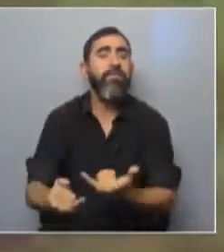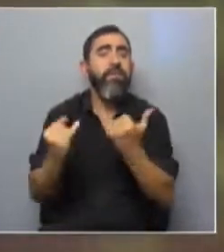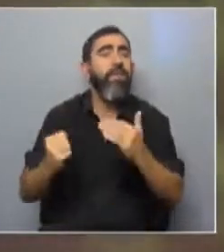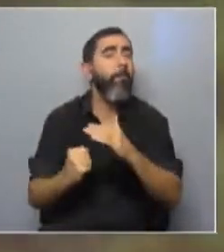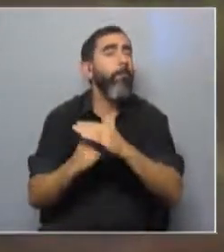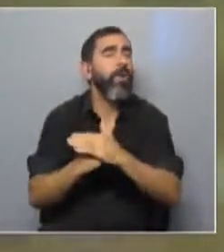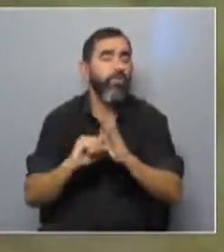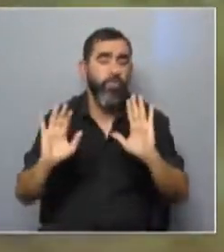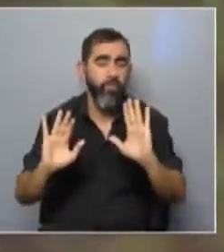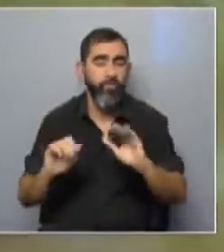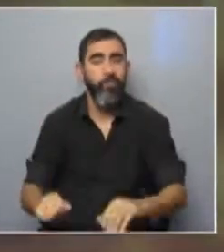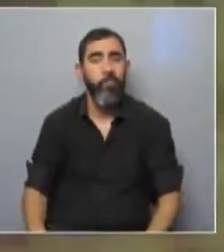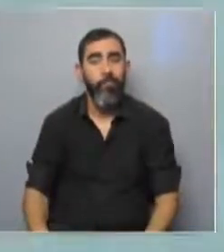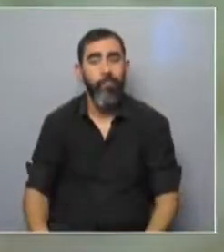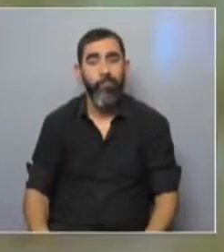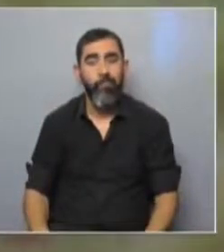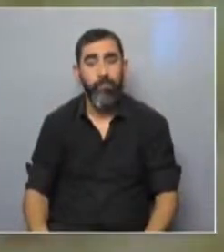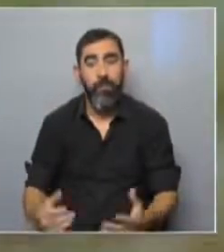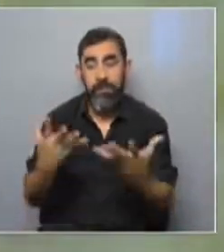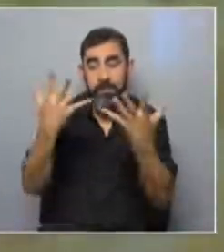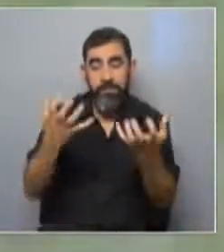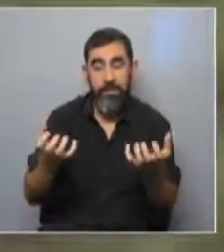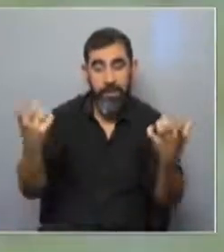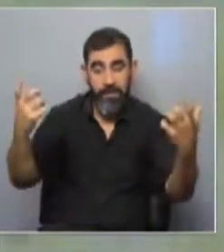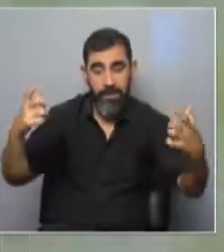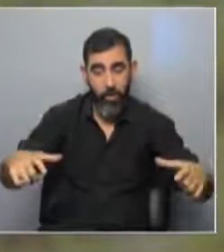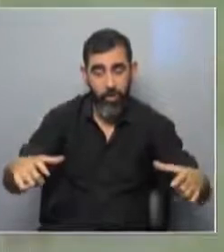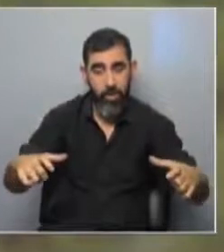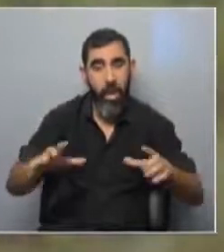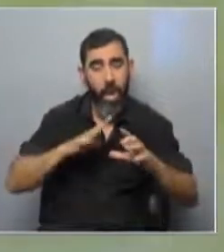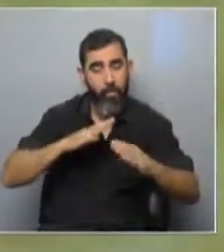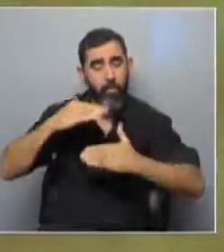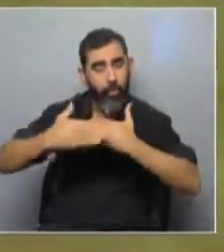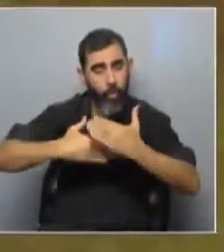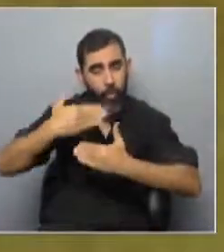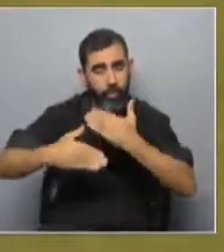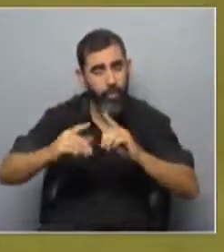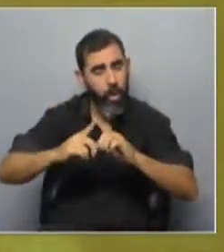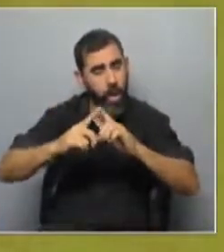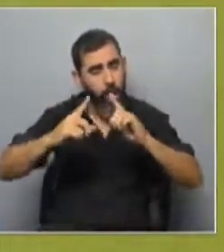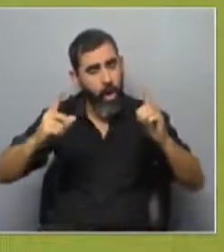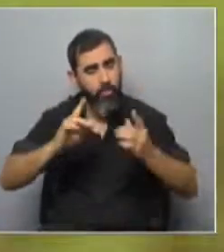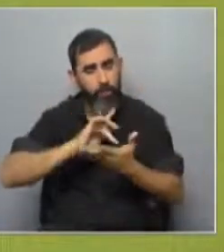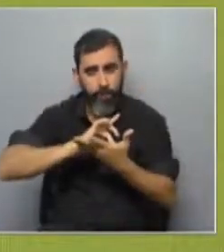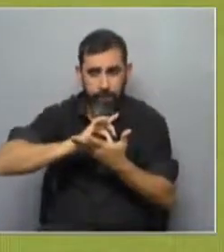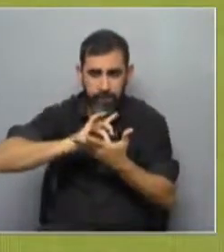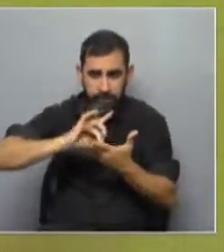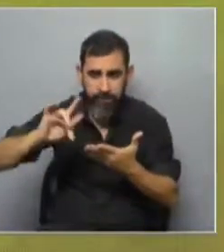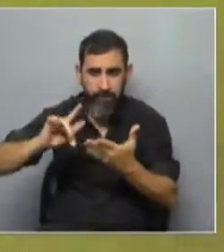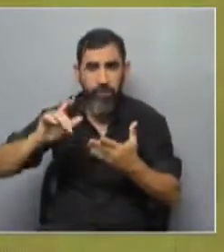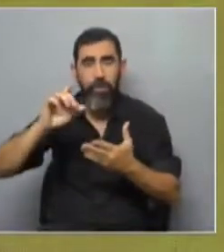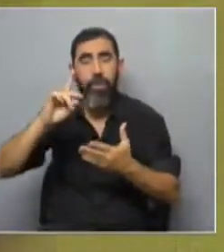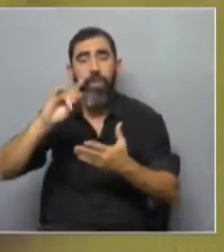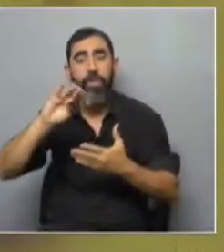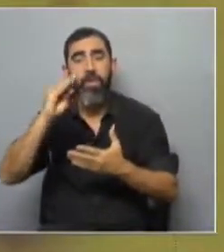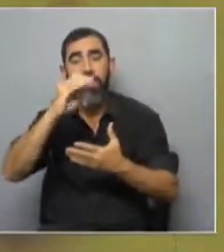tope. Entre que secamos toda la laguna, que todo eso lleva un proceso bastante largo entre vaciado, poner el dique